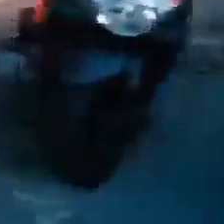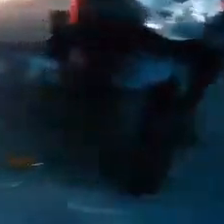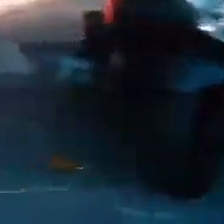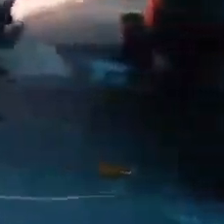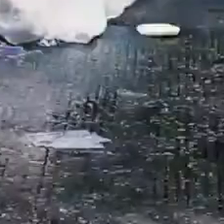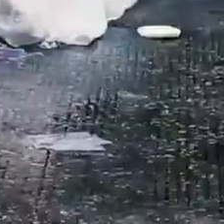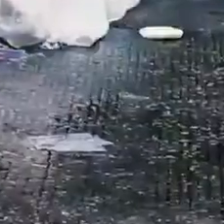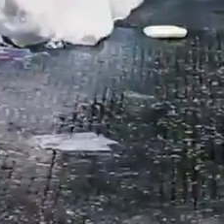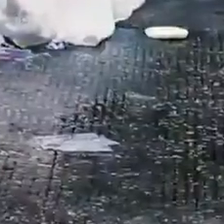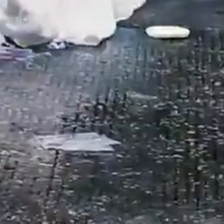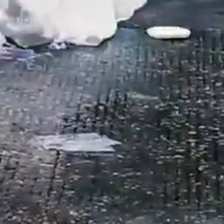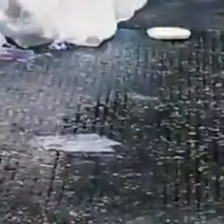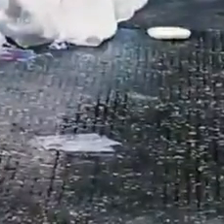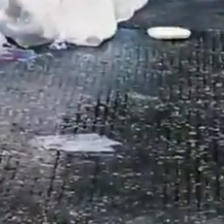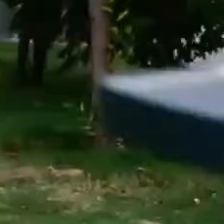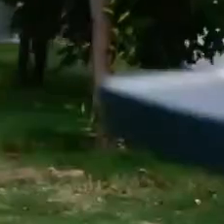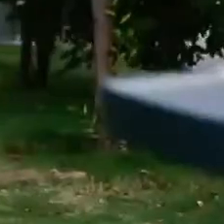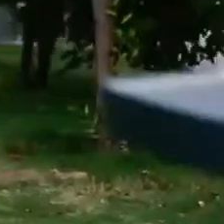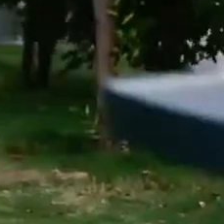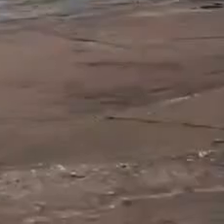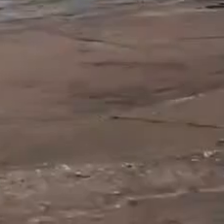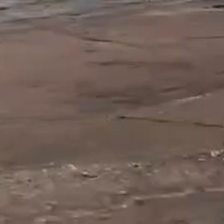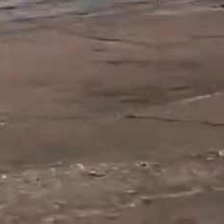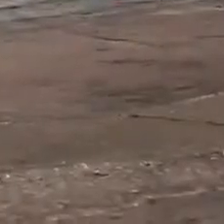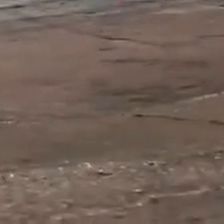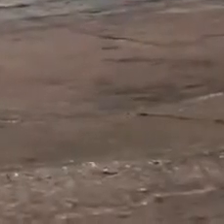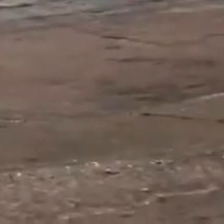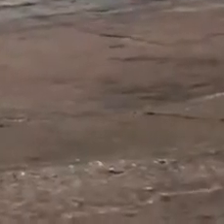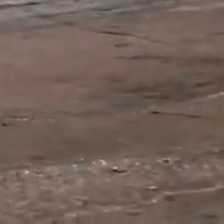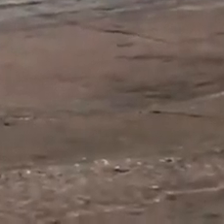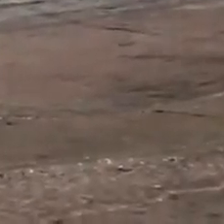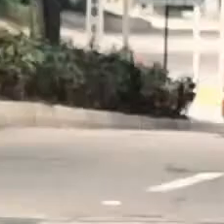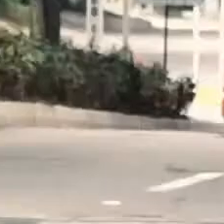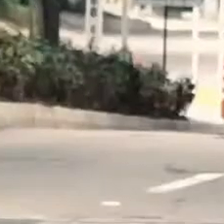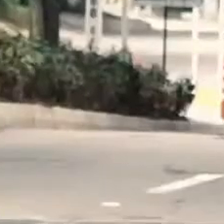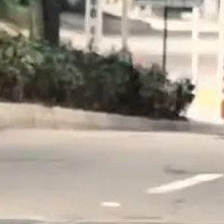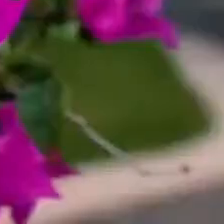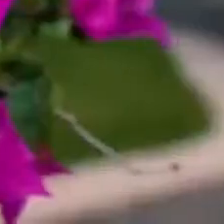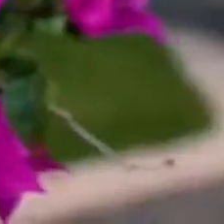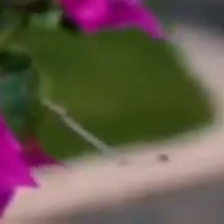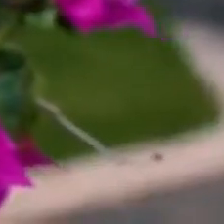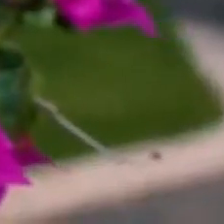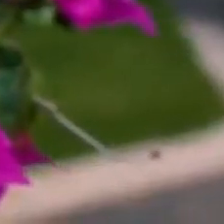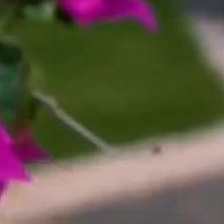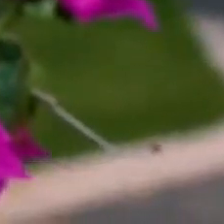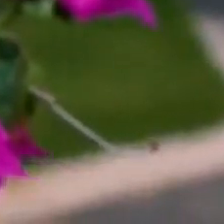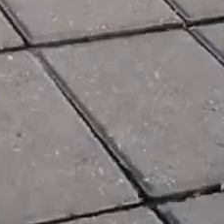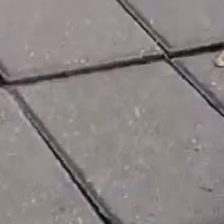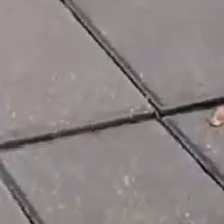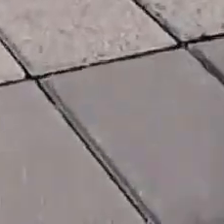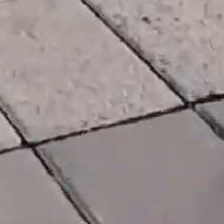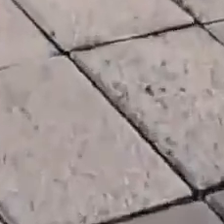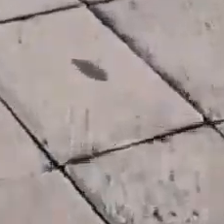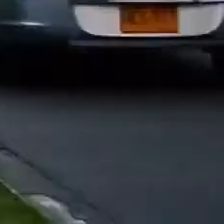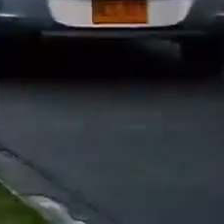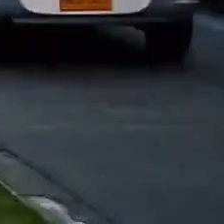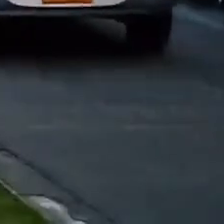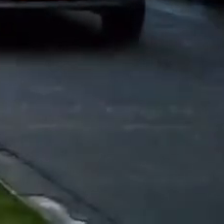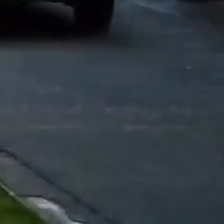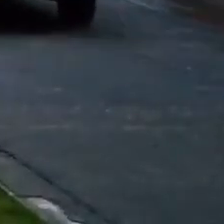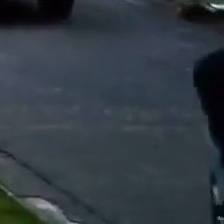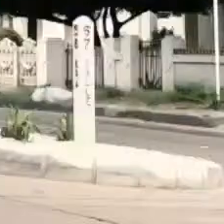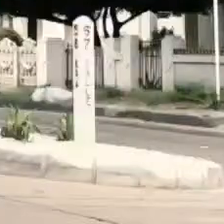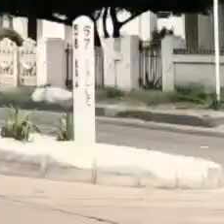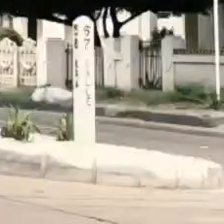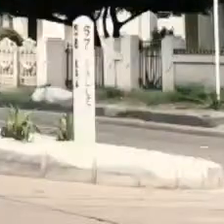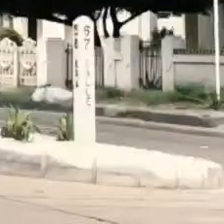Dentro de los planes de recuperación del espacio público, se considera de vital importancia la recuperación, mejoramiento,